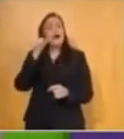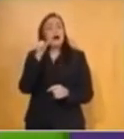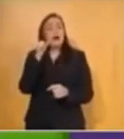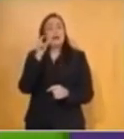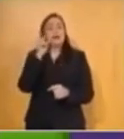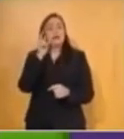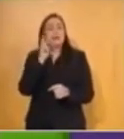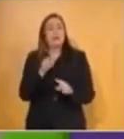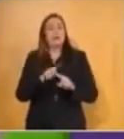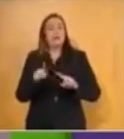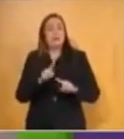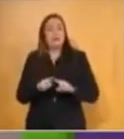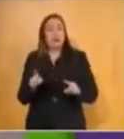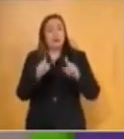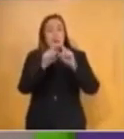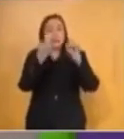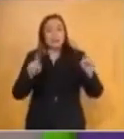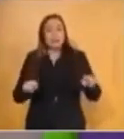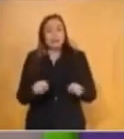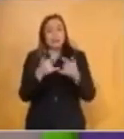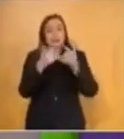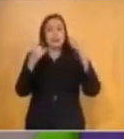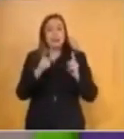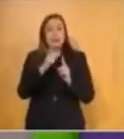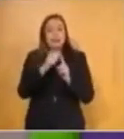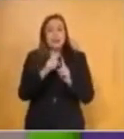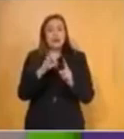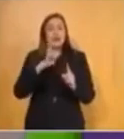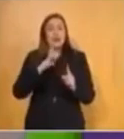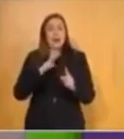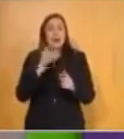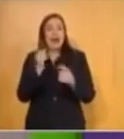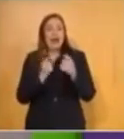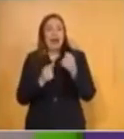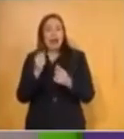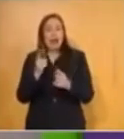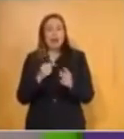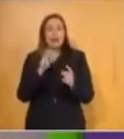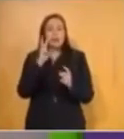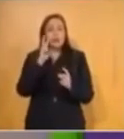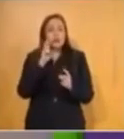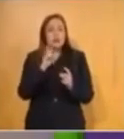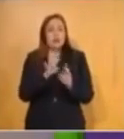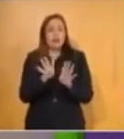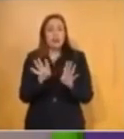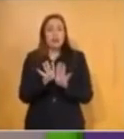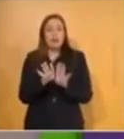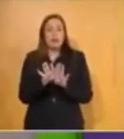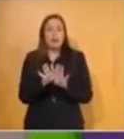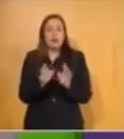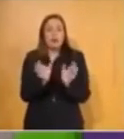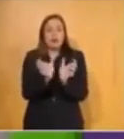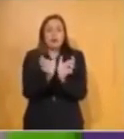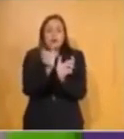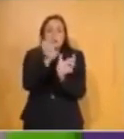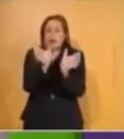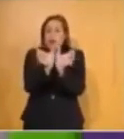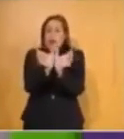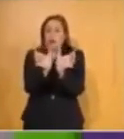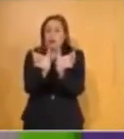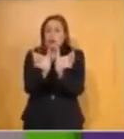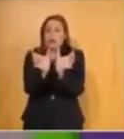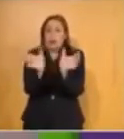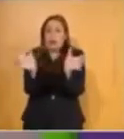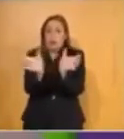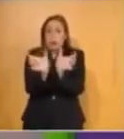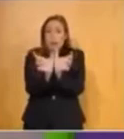diferentes modelos de tiras cómicas y había unos en los que los paneles están separados únicamente por una línea, no por esa canaleta o